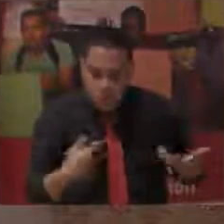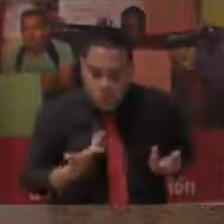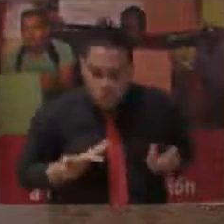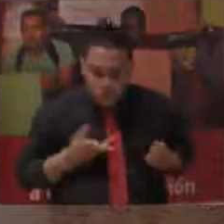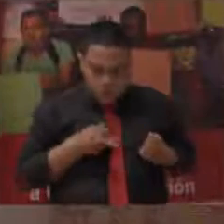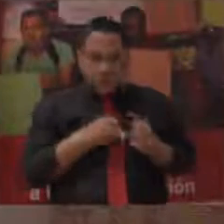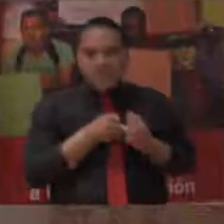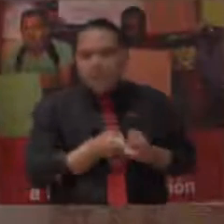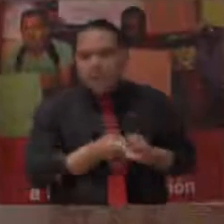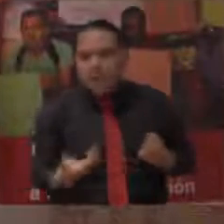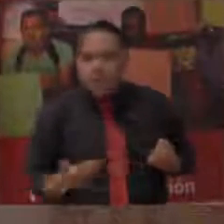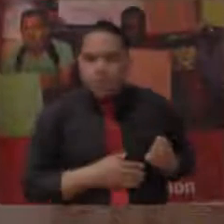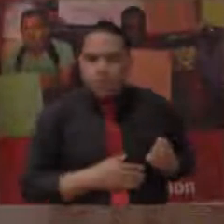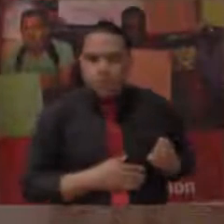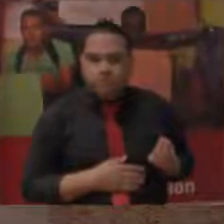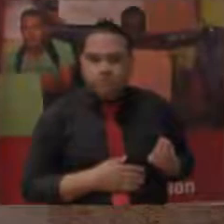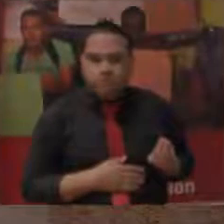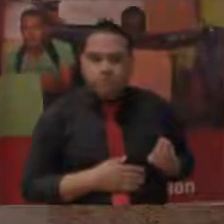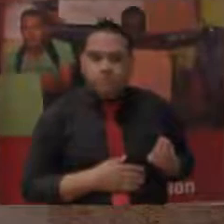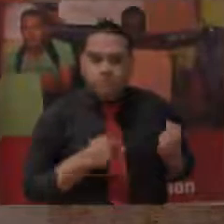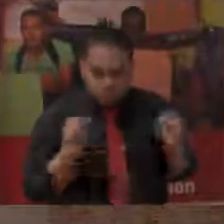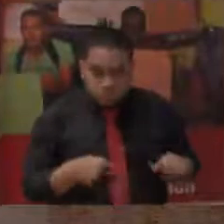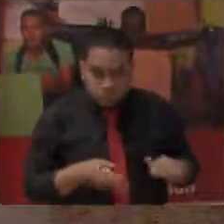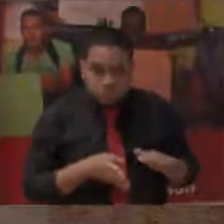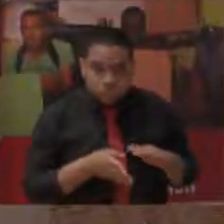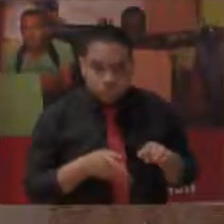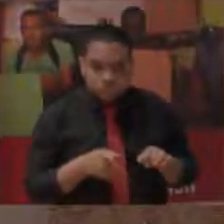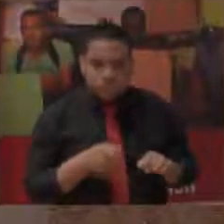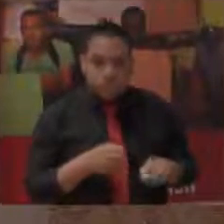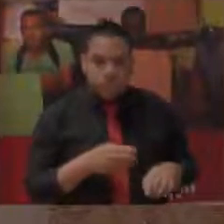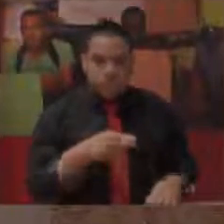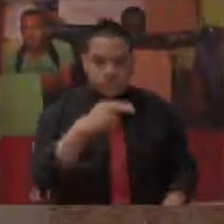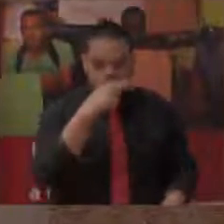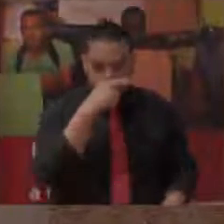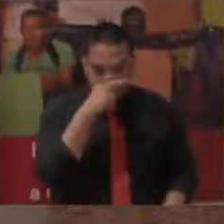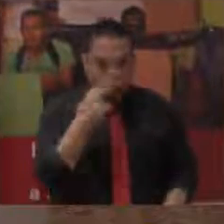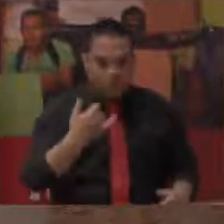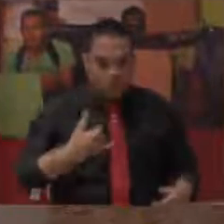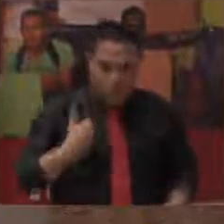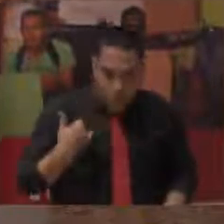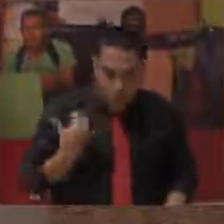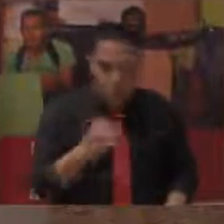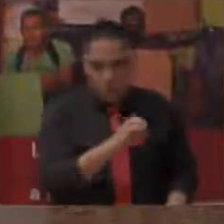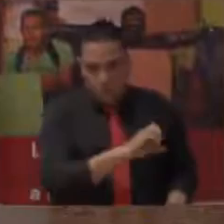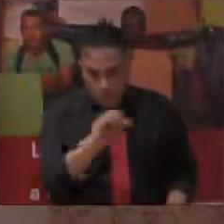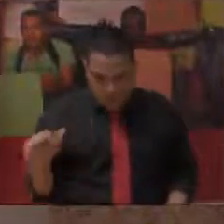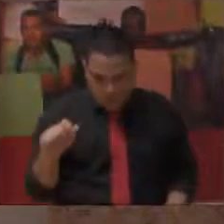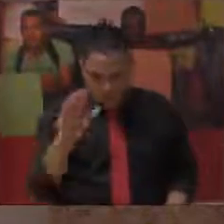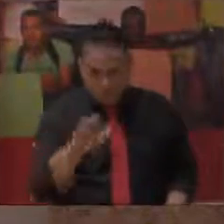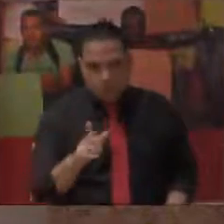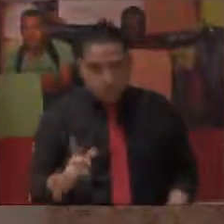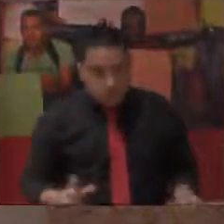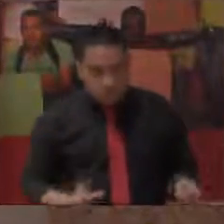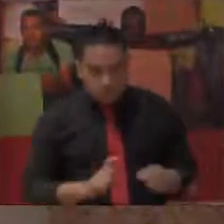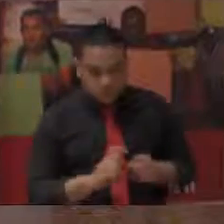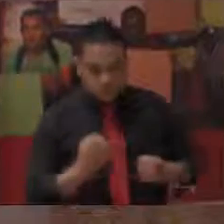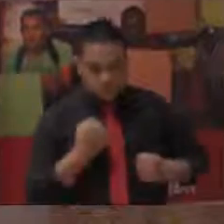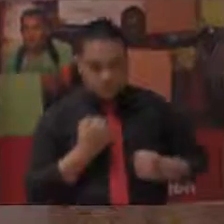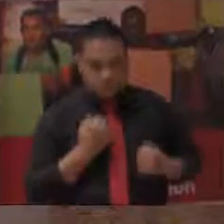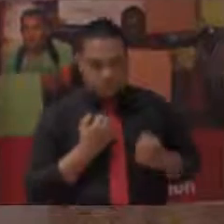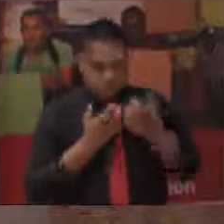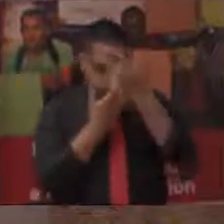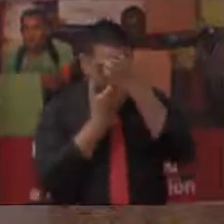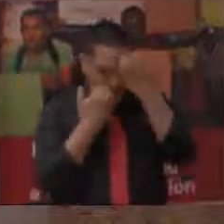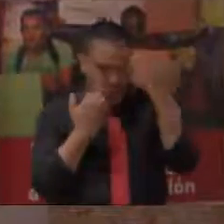víctimas, solo al menor, es decir, al niño, niña, adolescente vinculado como menor al grupo armado y que haya